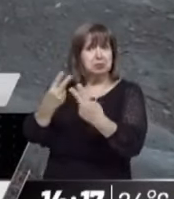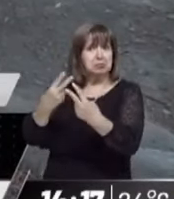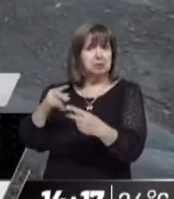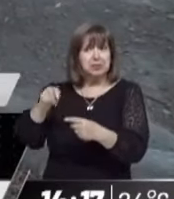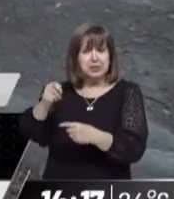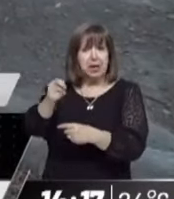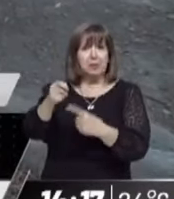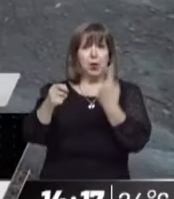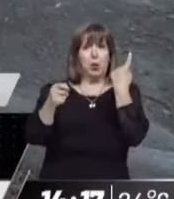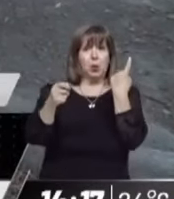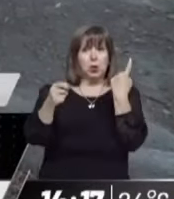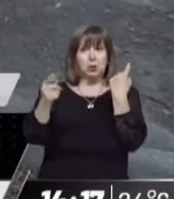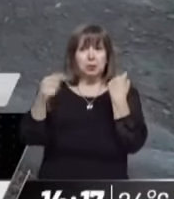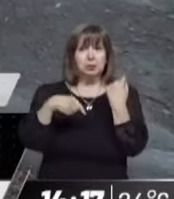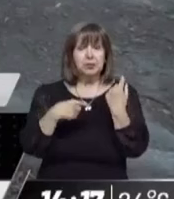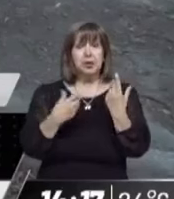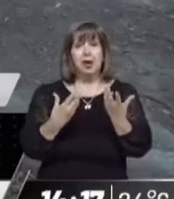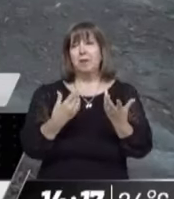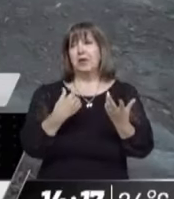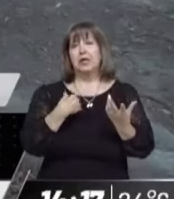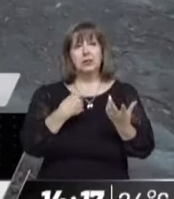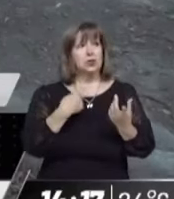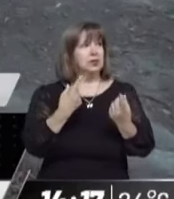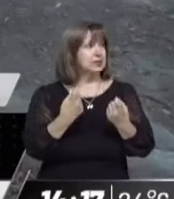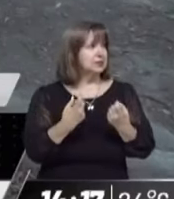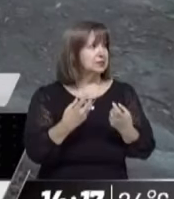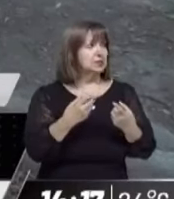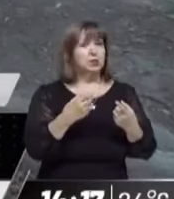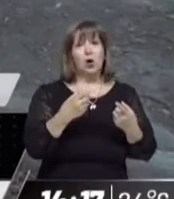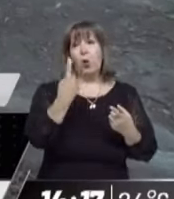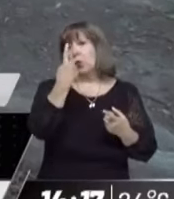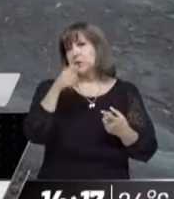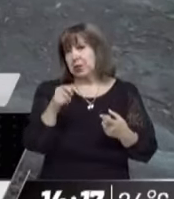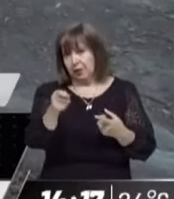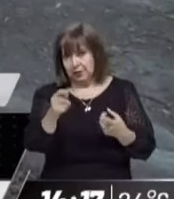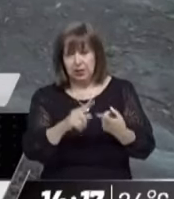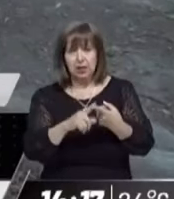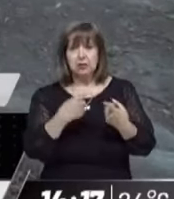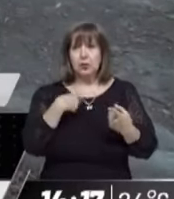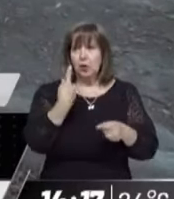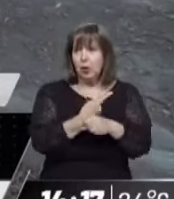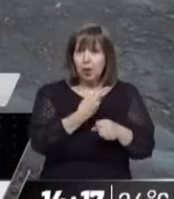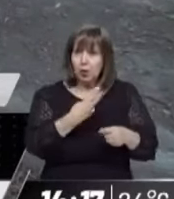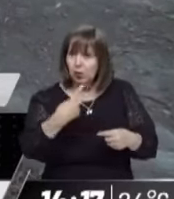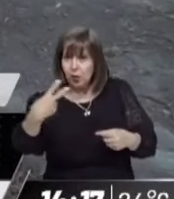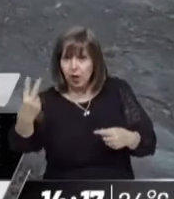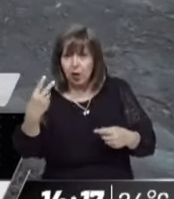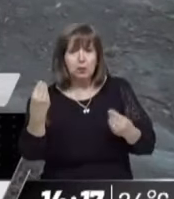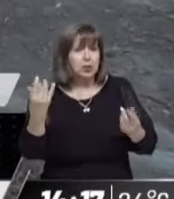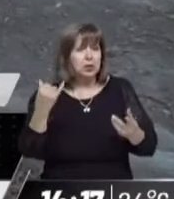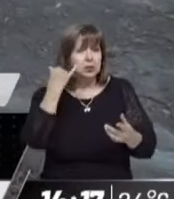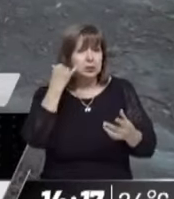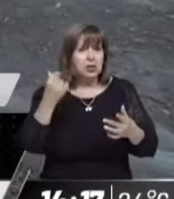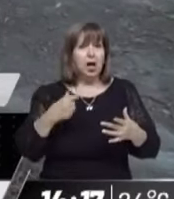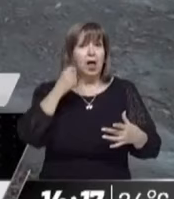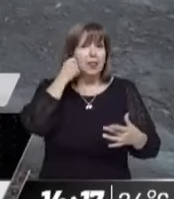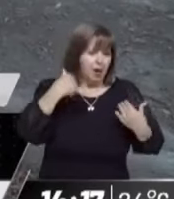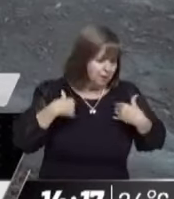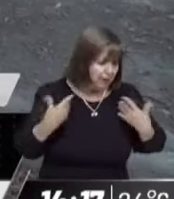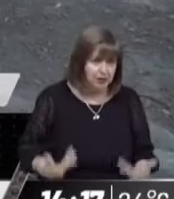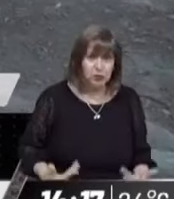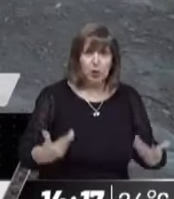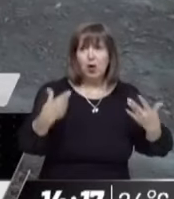trámite nada más porque si póngale que yo necesite un solo trámite yo no puedo viajar a la ciudad porque ya estamos somos gente